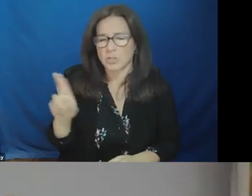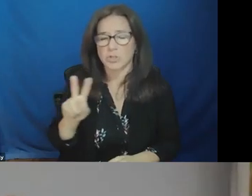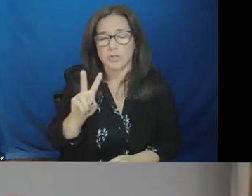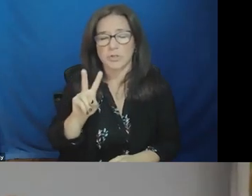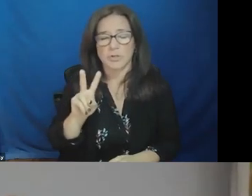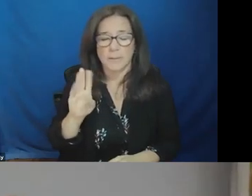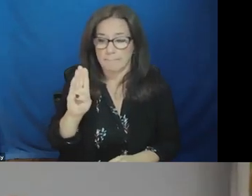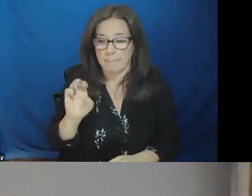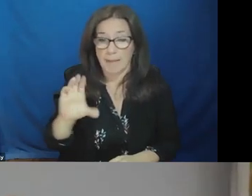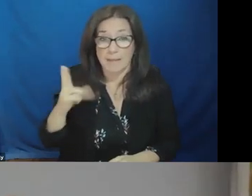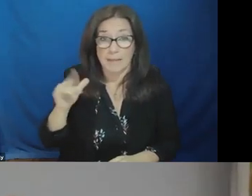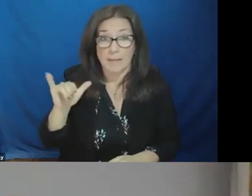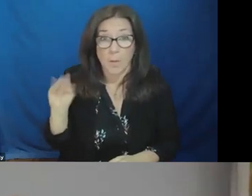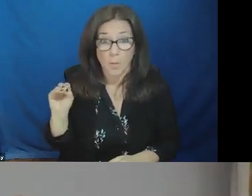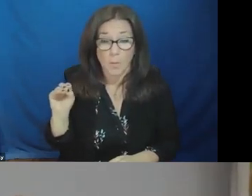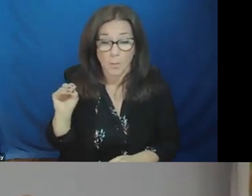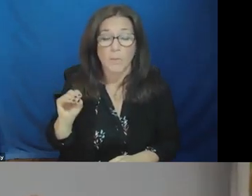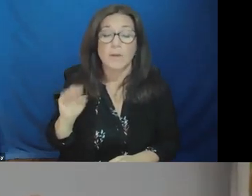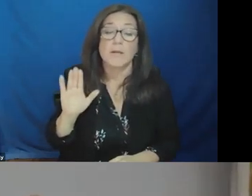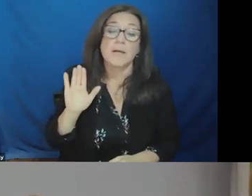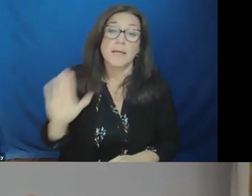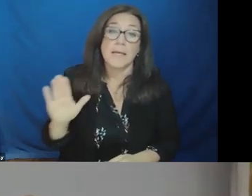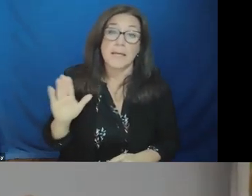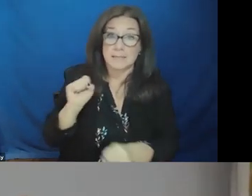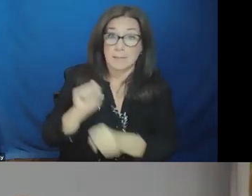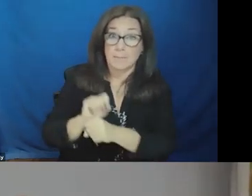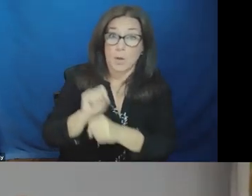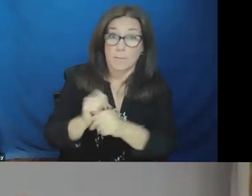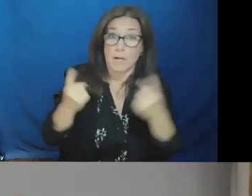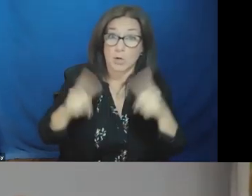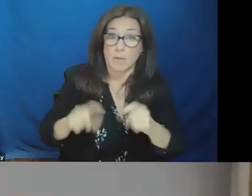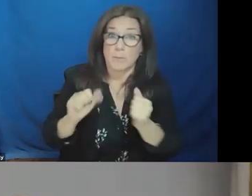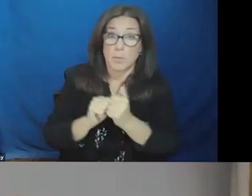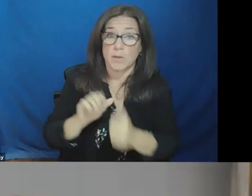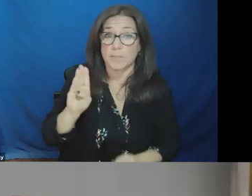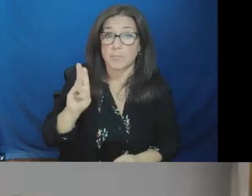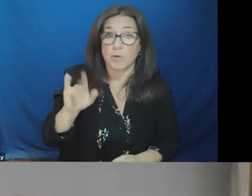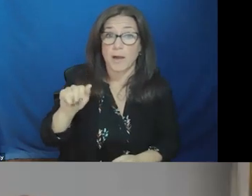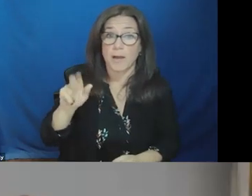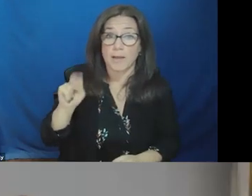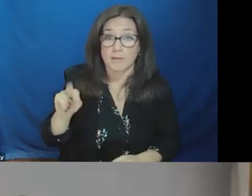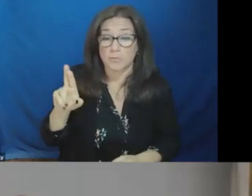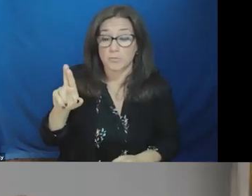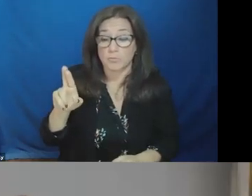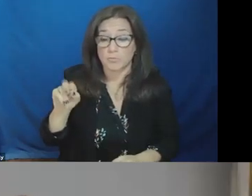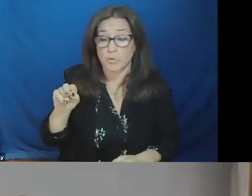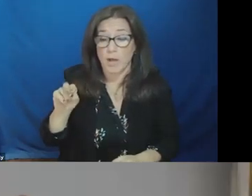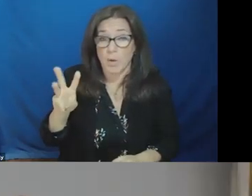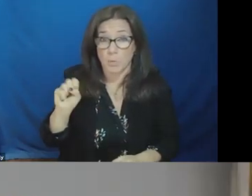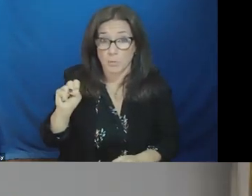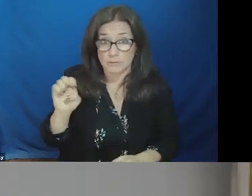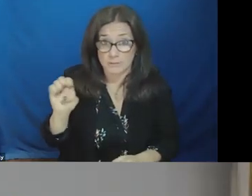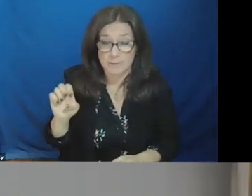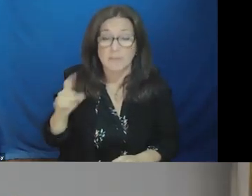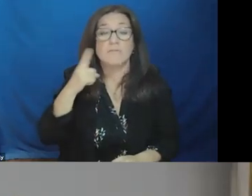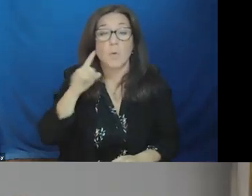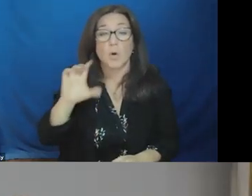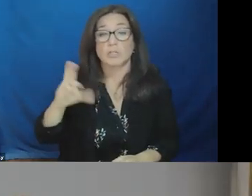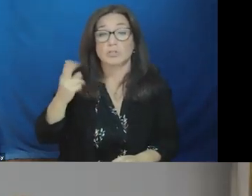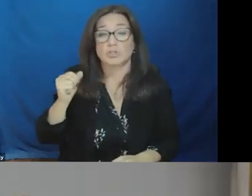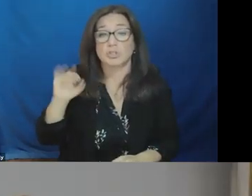ahora pasamos con el doctor vecchio la discusión del acuerdo